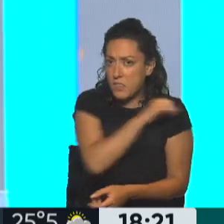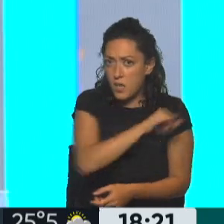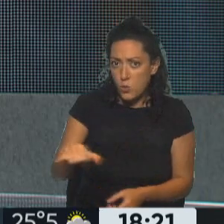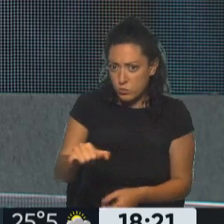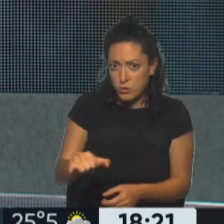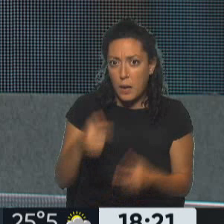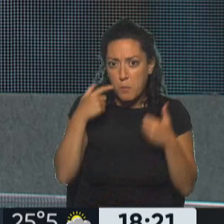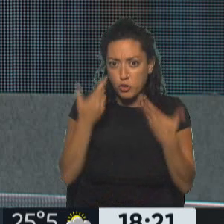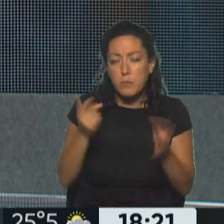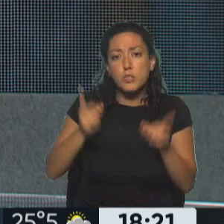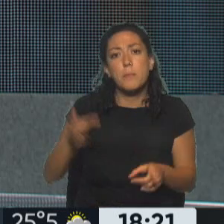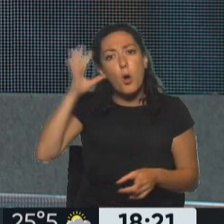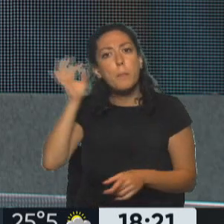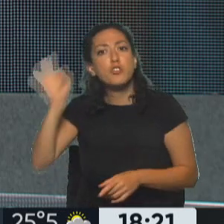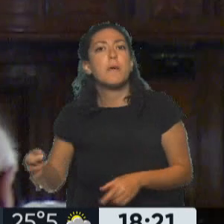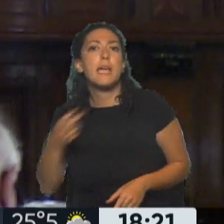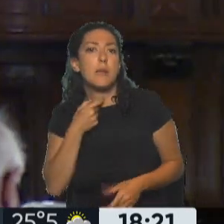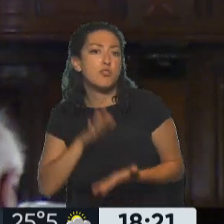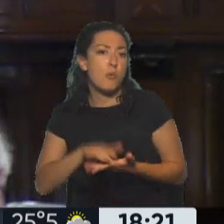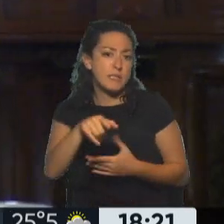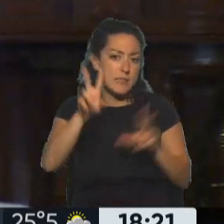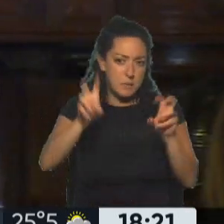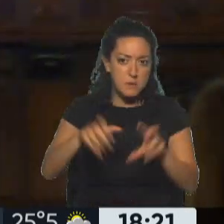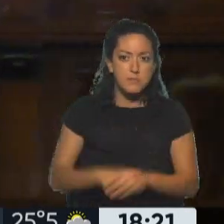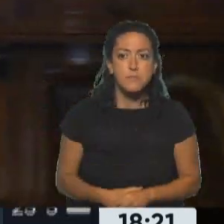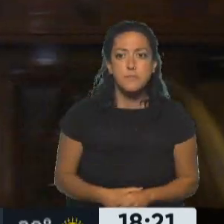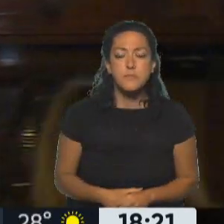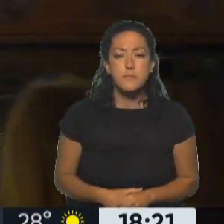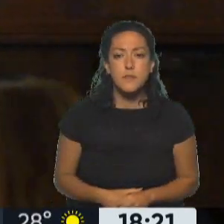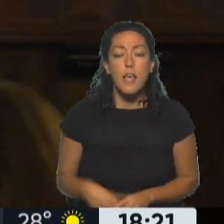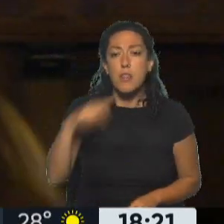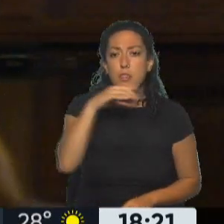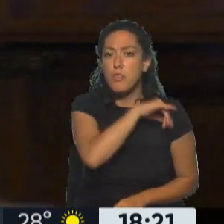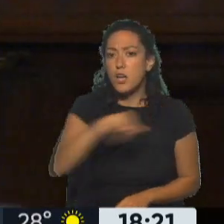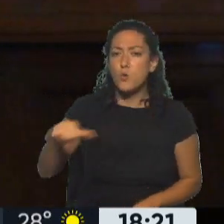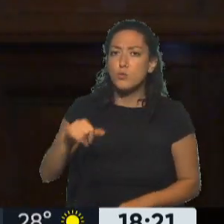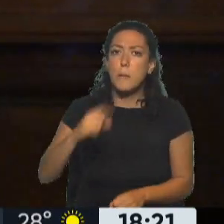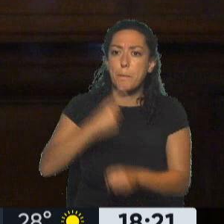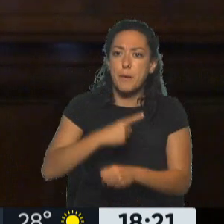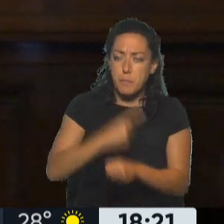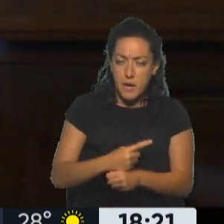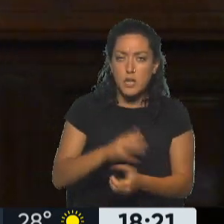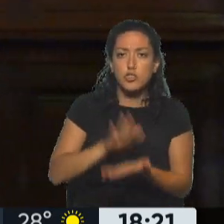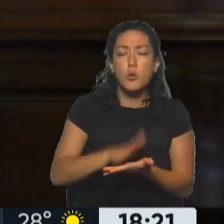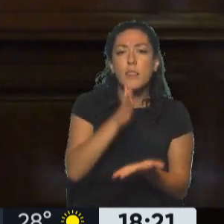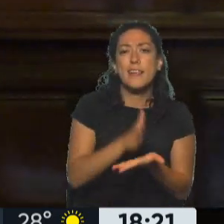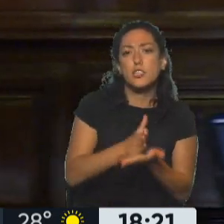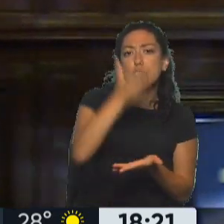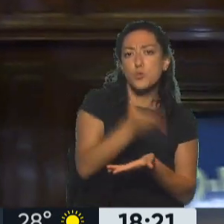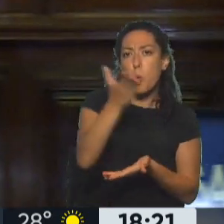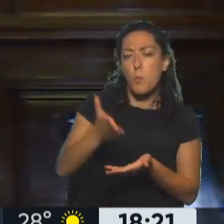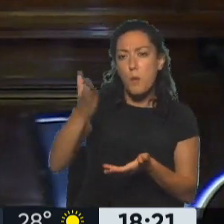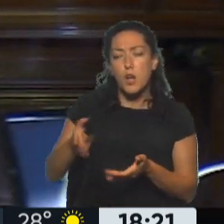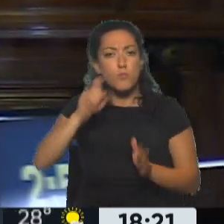y nos gustaría conocer su opinión. Por favor. Mi primera denuncia por violaciones a los derechos humanos